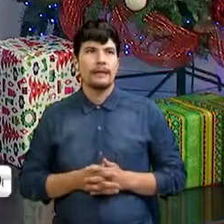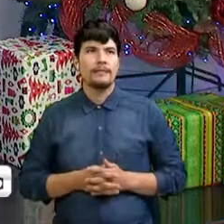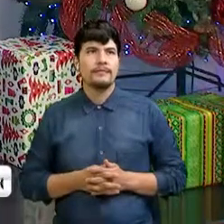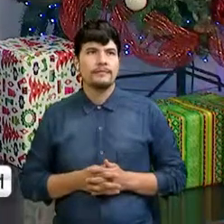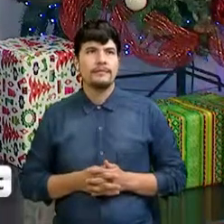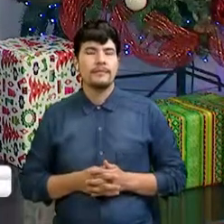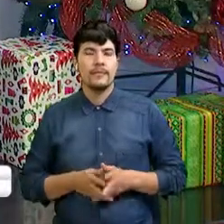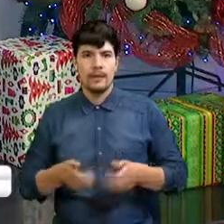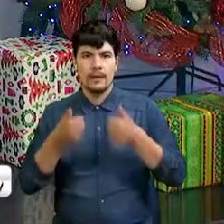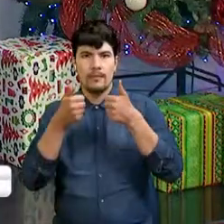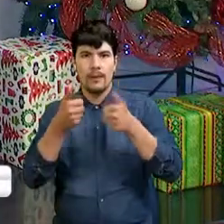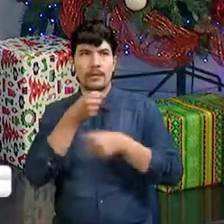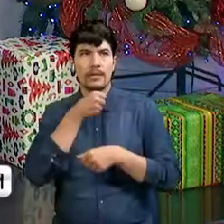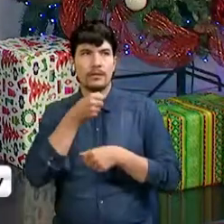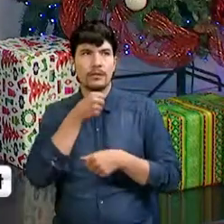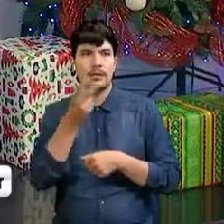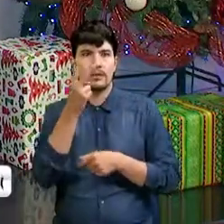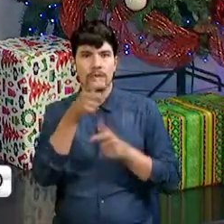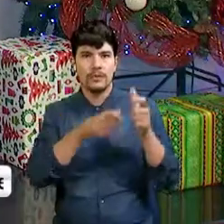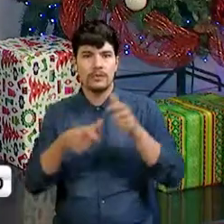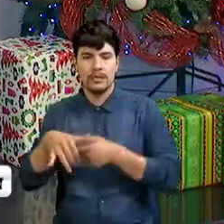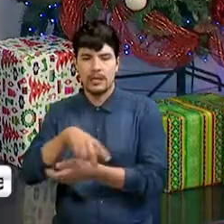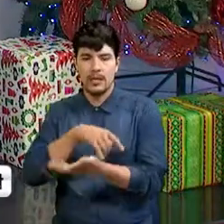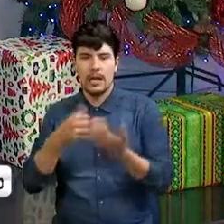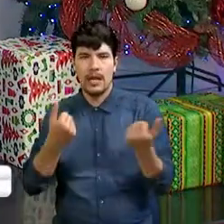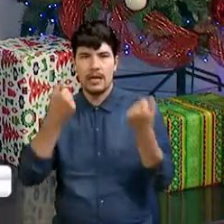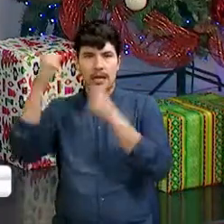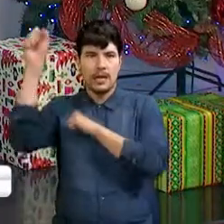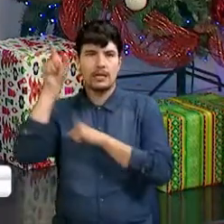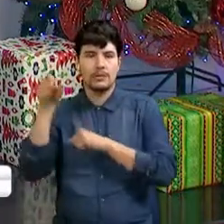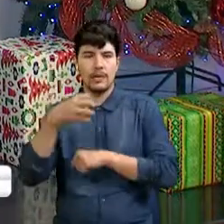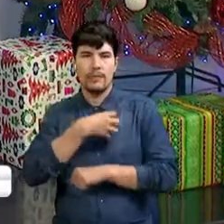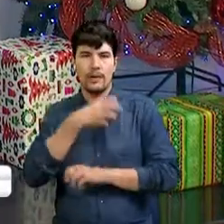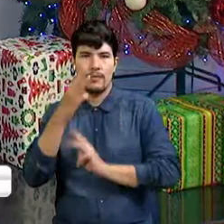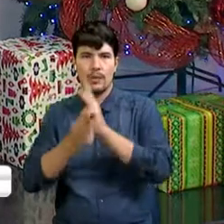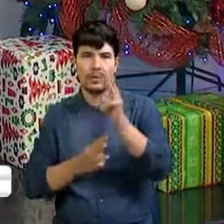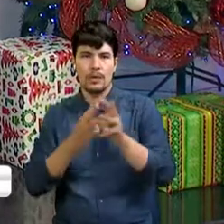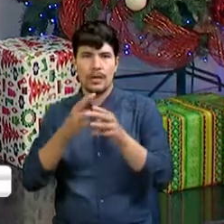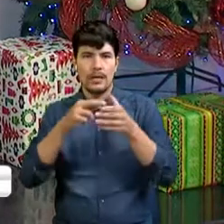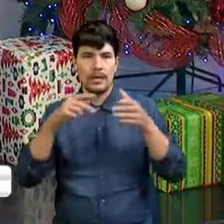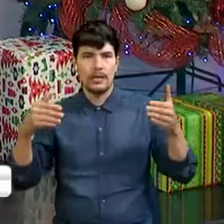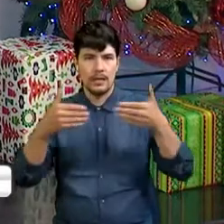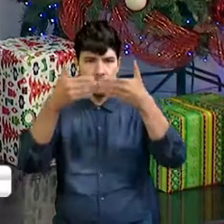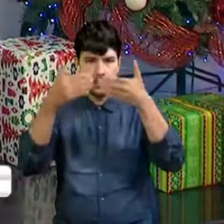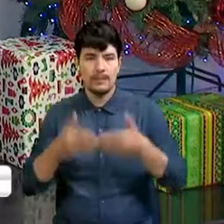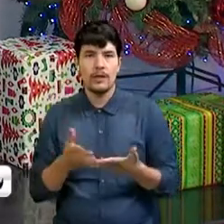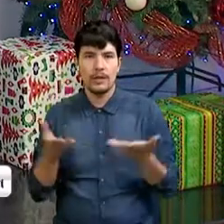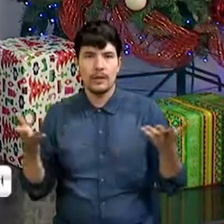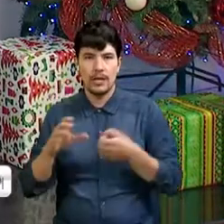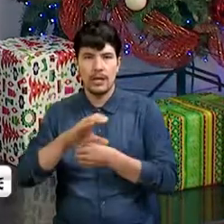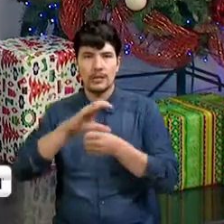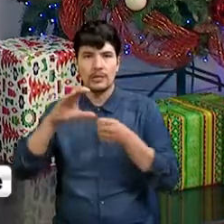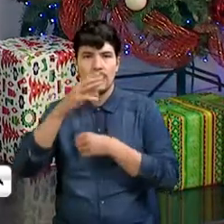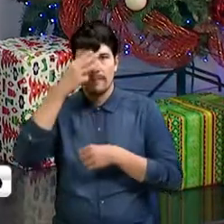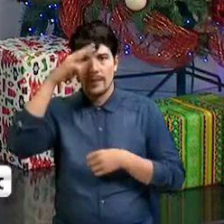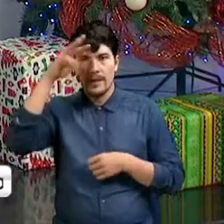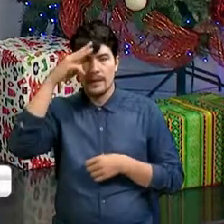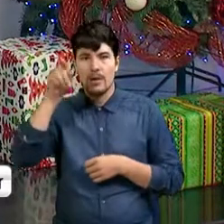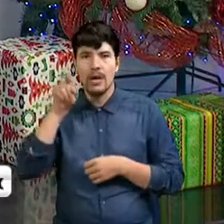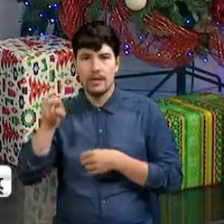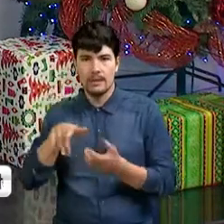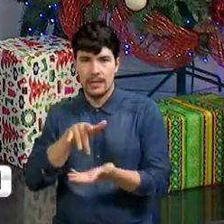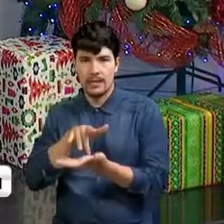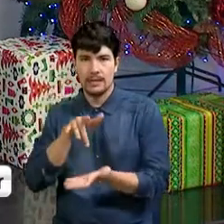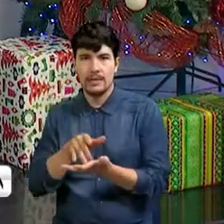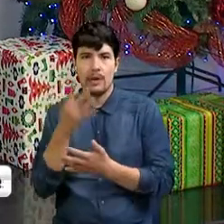Hablando de buenas noticias, dos santandereanos son protagonistas en el Campeonato Mundial de Natación Paralímpica que se lleva a cabo en Ciudad de México. Hay